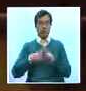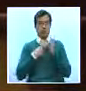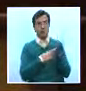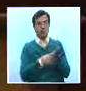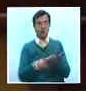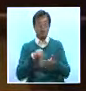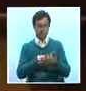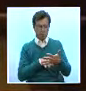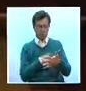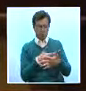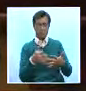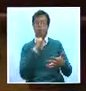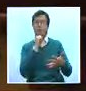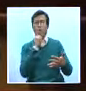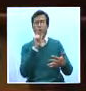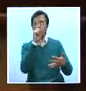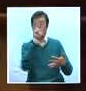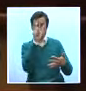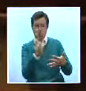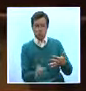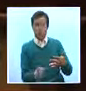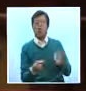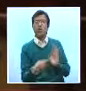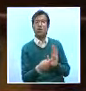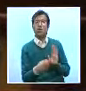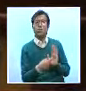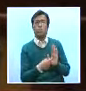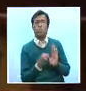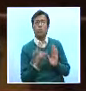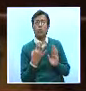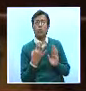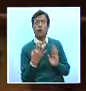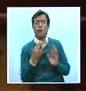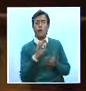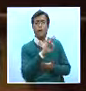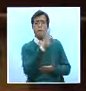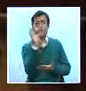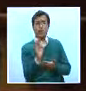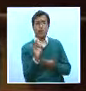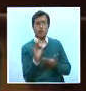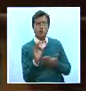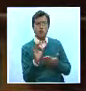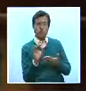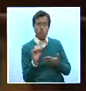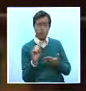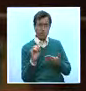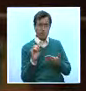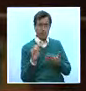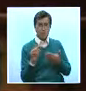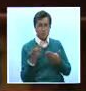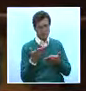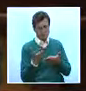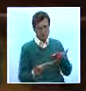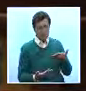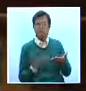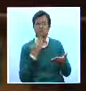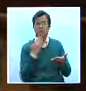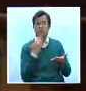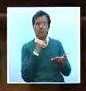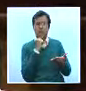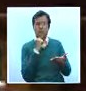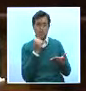no está la columna del impuesto que se grava sobre la fracción básica. Entonces, ello nos puede traer